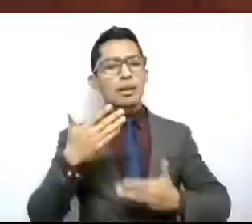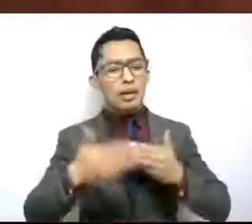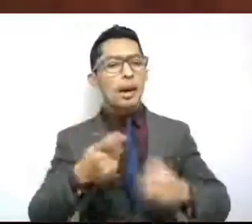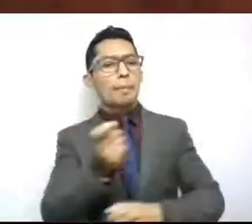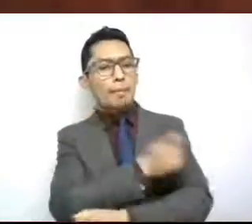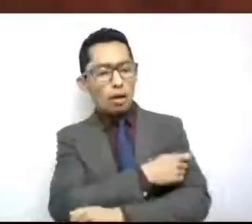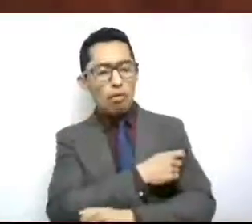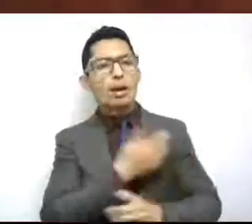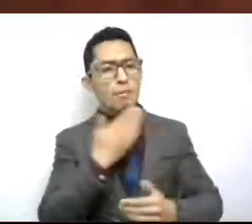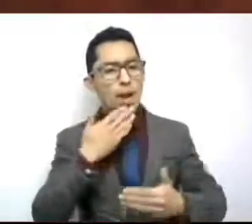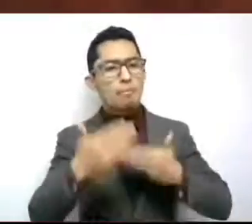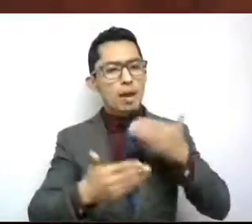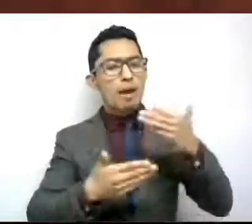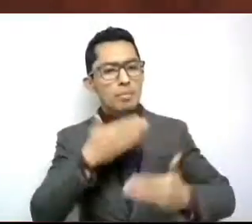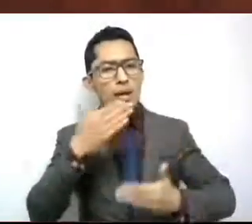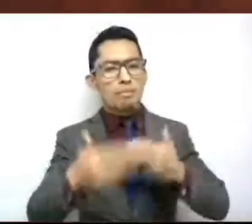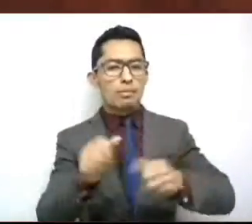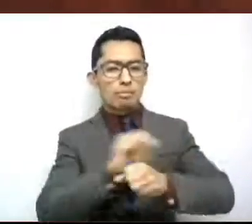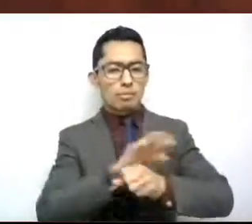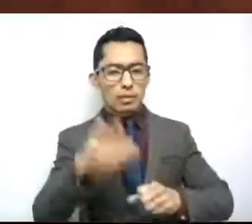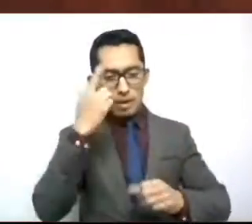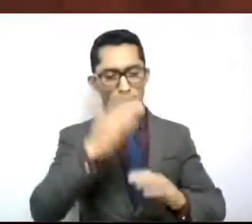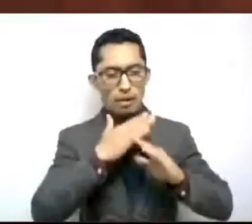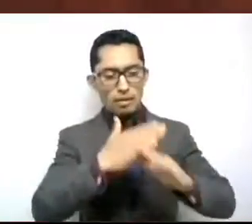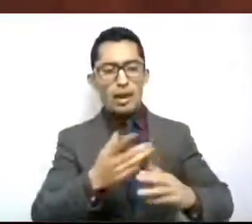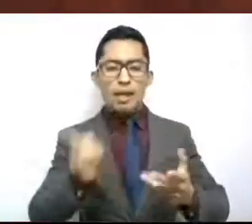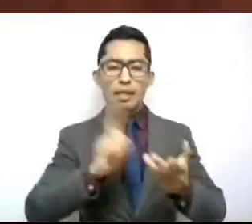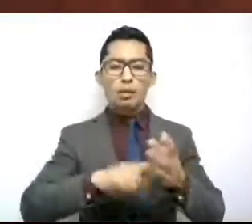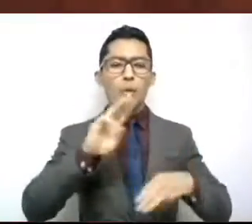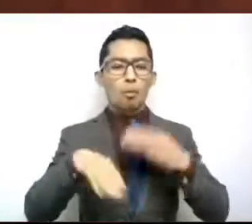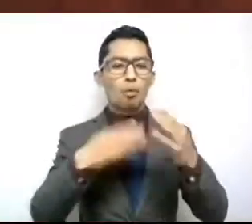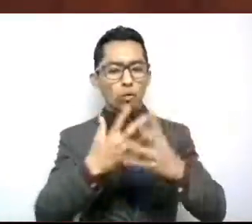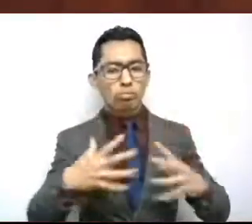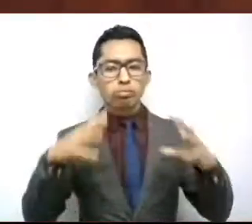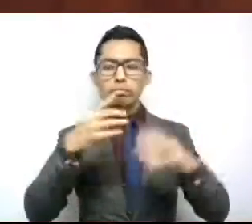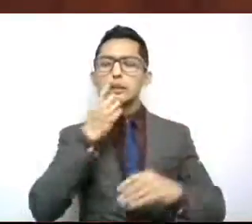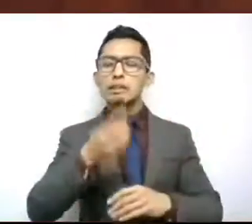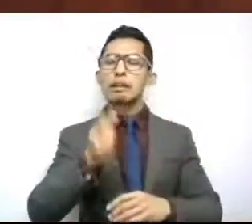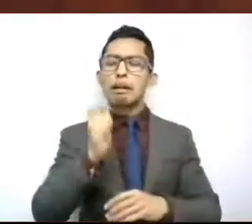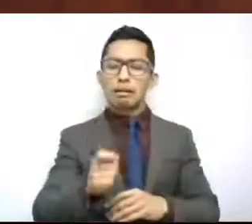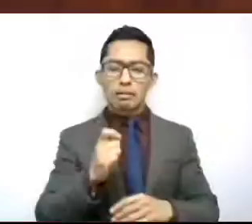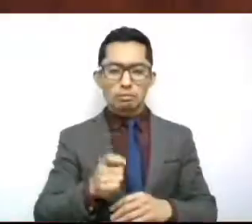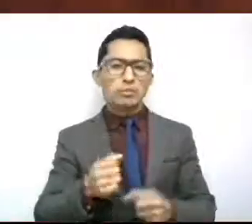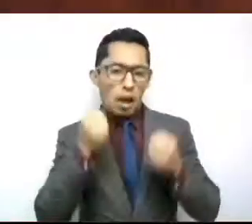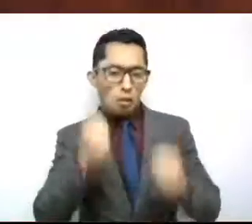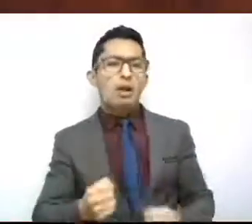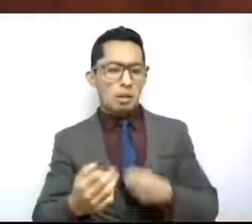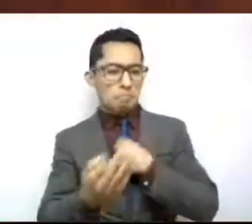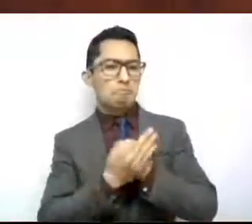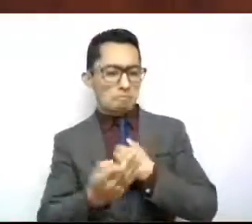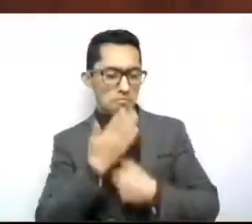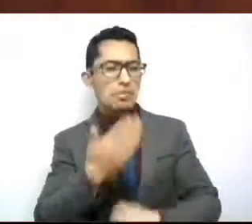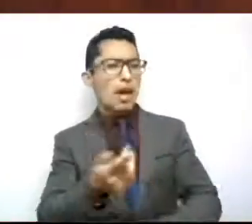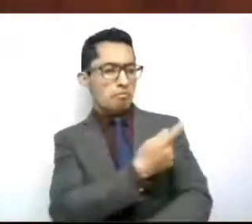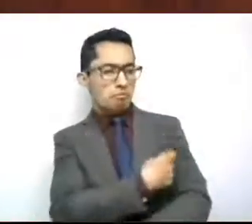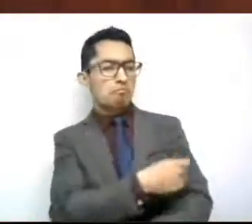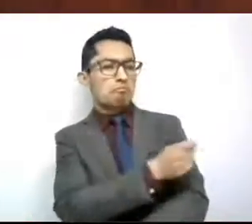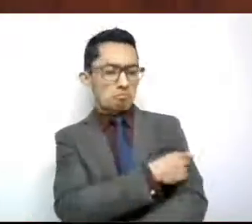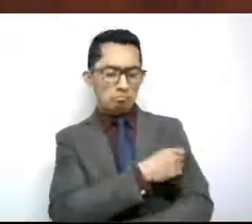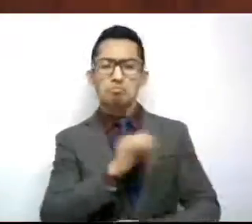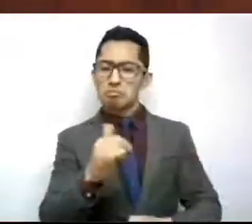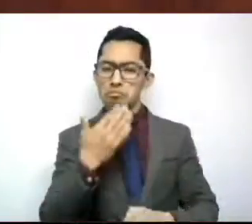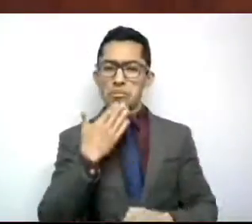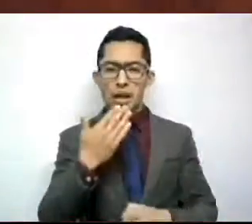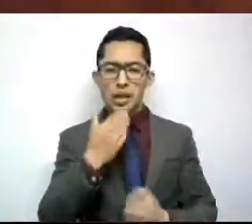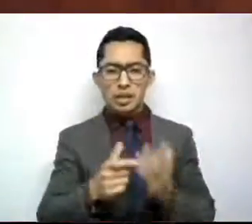las vacunas contra el SARS-CoV-2 a nivel global, se ha demostrado que son seguras y efectivas a nivel general.